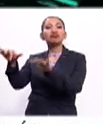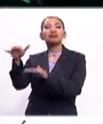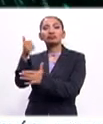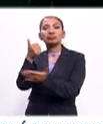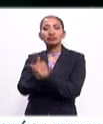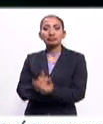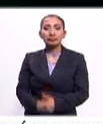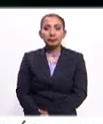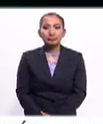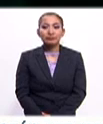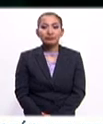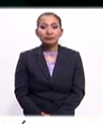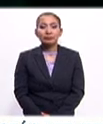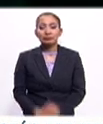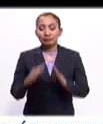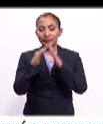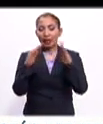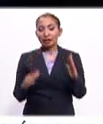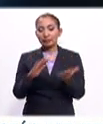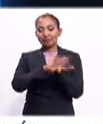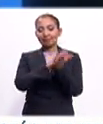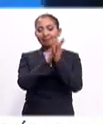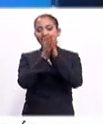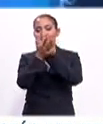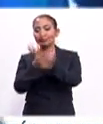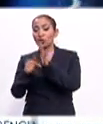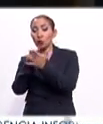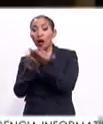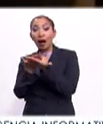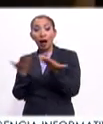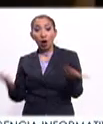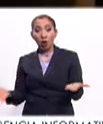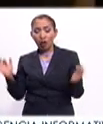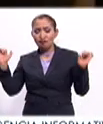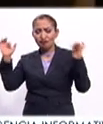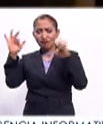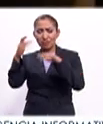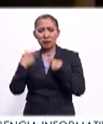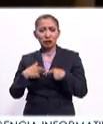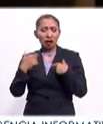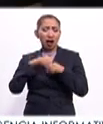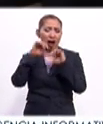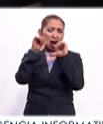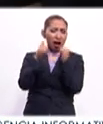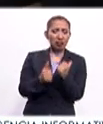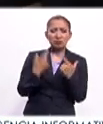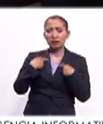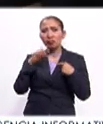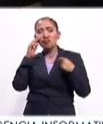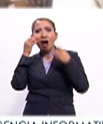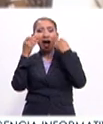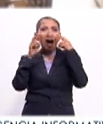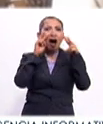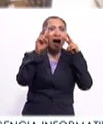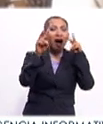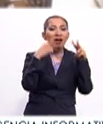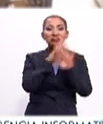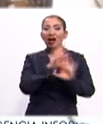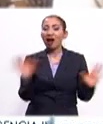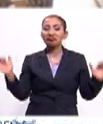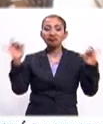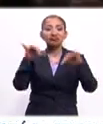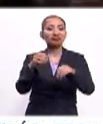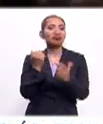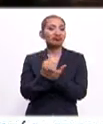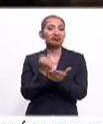ciudad. La casa mutó hacia un espacio donde el encuentro con artistas y espectadores es ya una